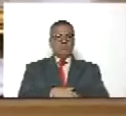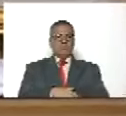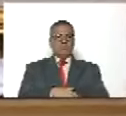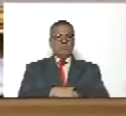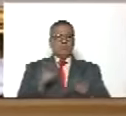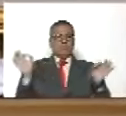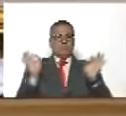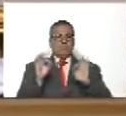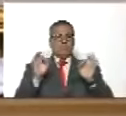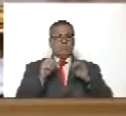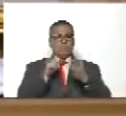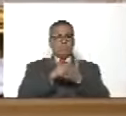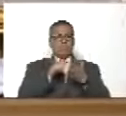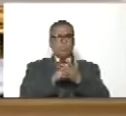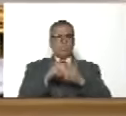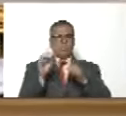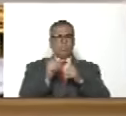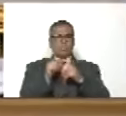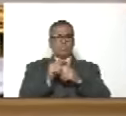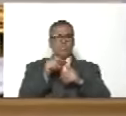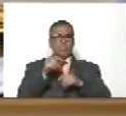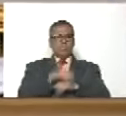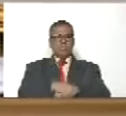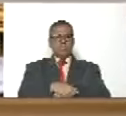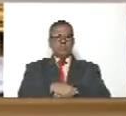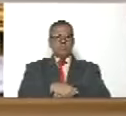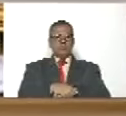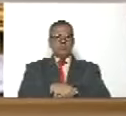No hay nadie más anotado en el derecho de palabra.